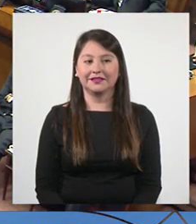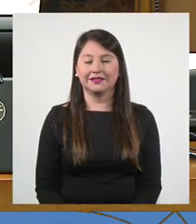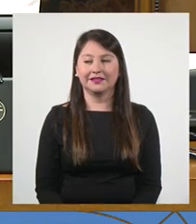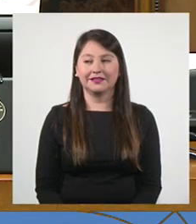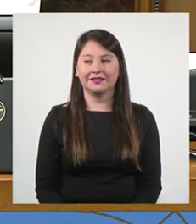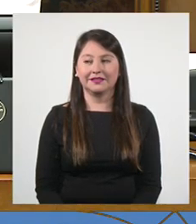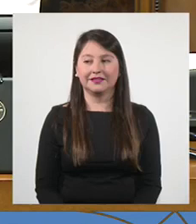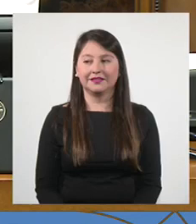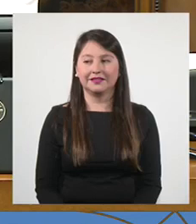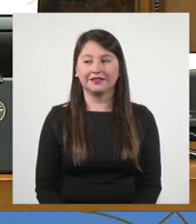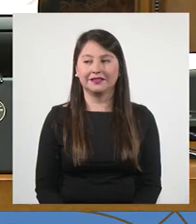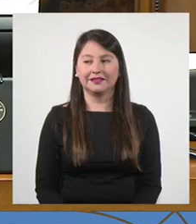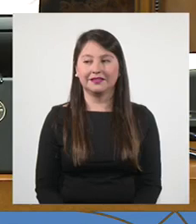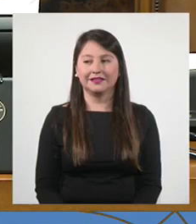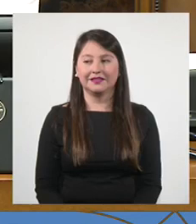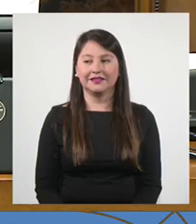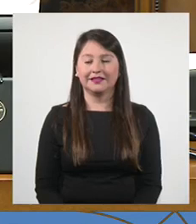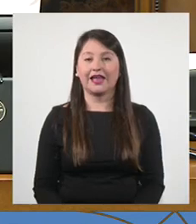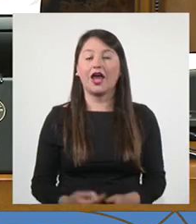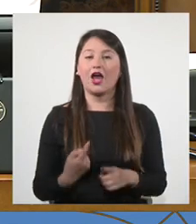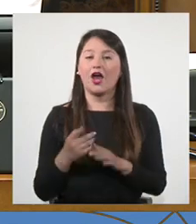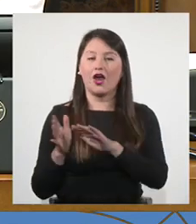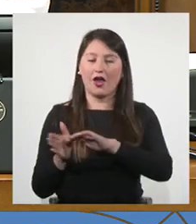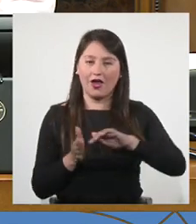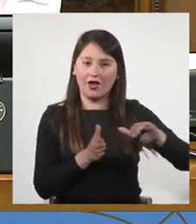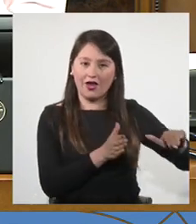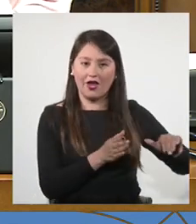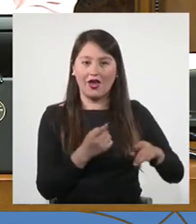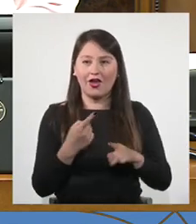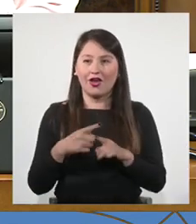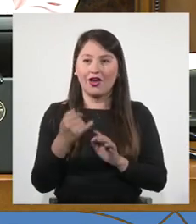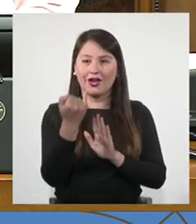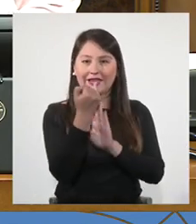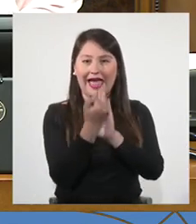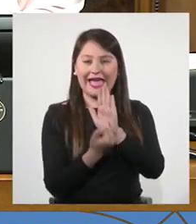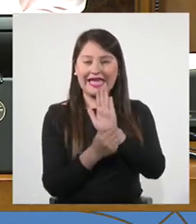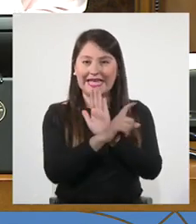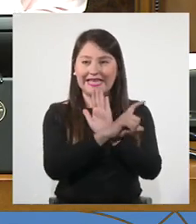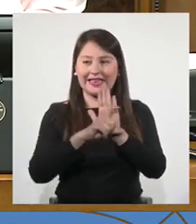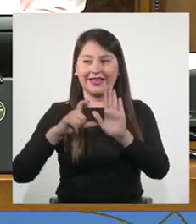Siguiente indicación. Ya, ¿hago presente esta situación? Debo.